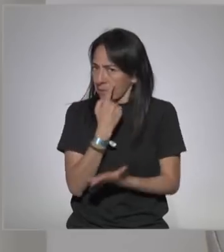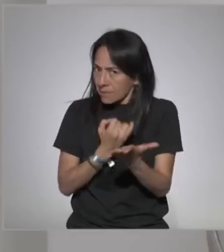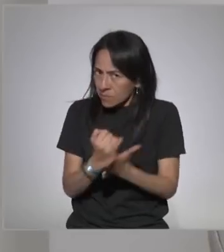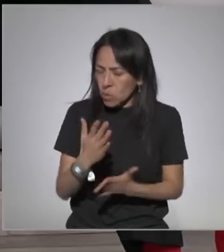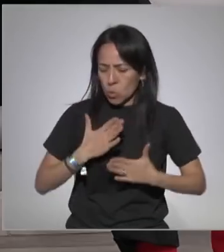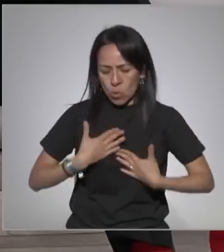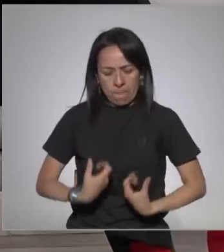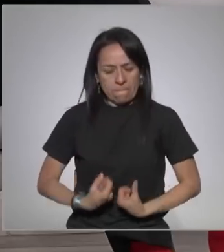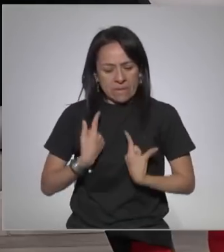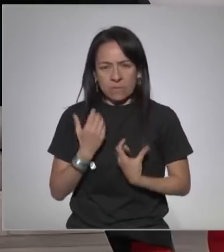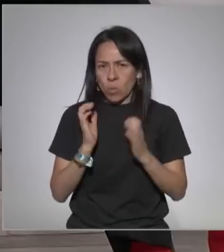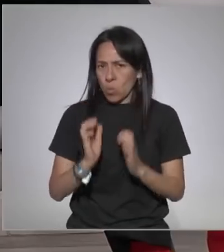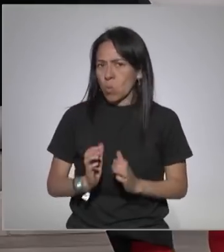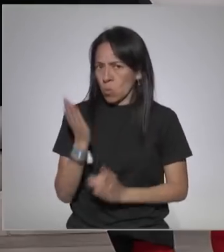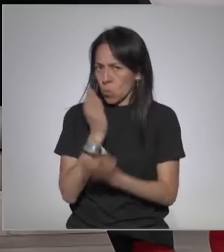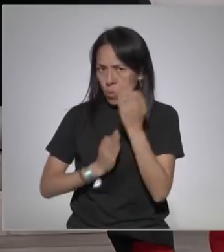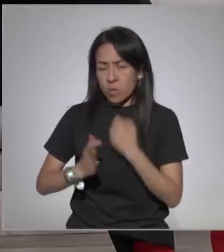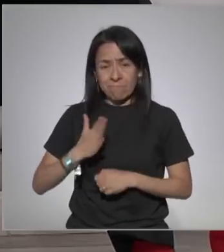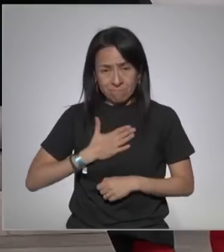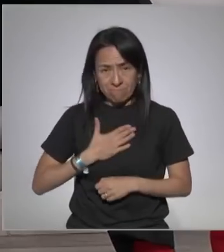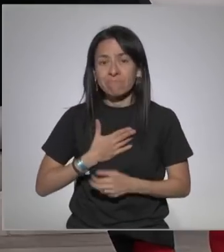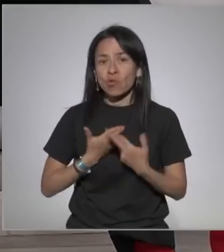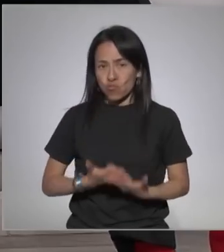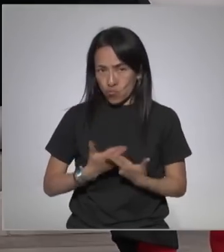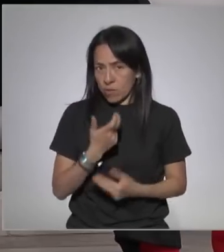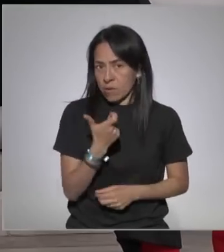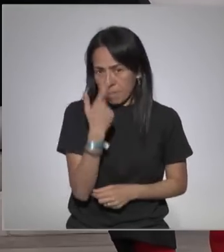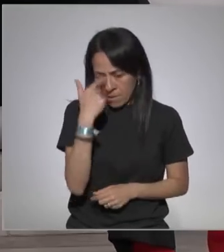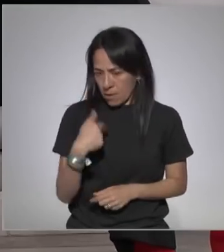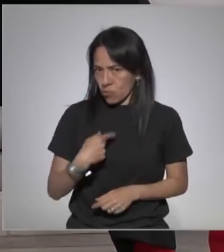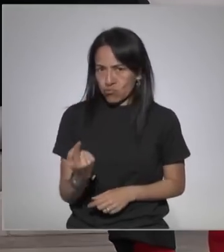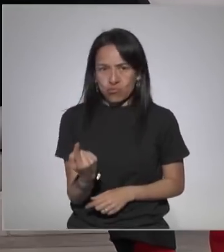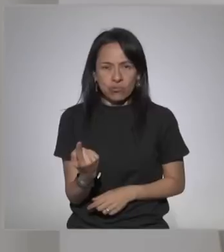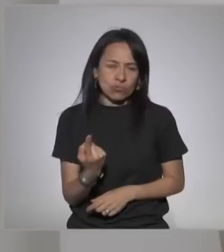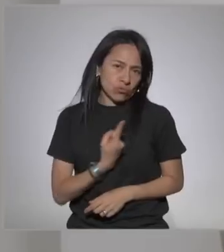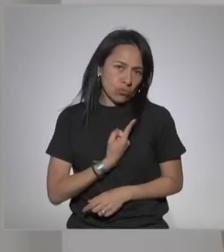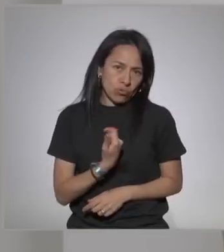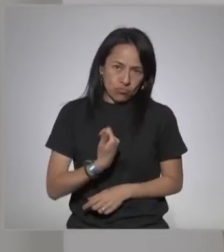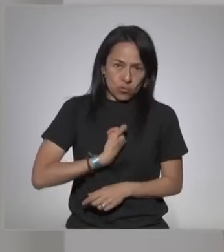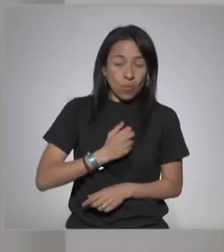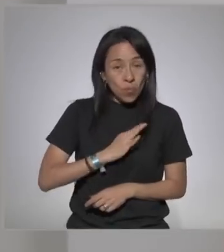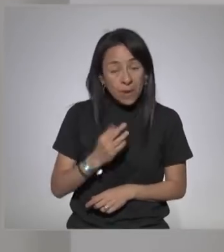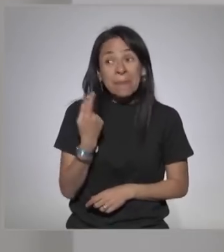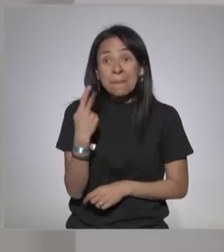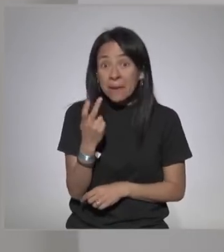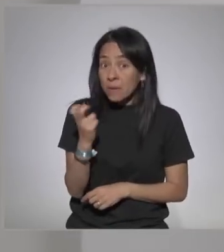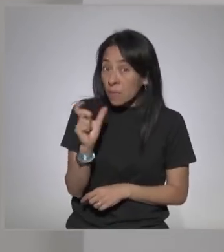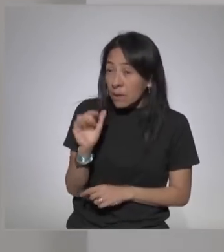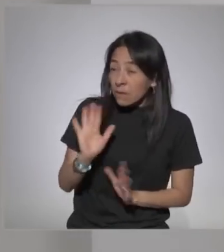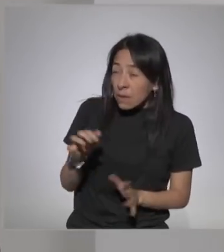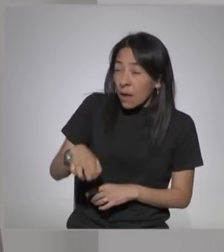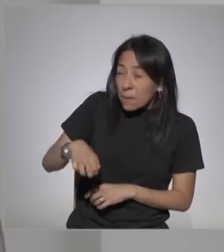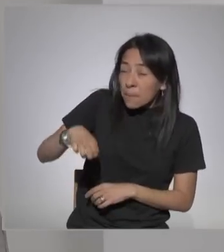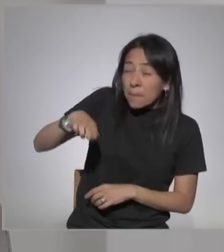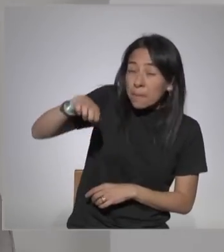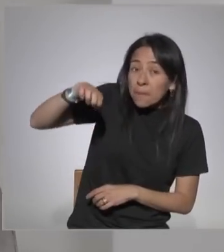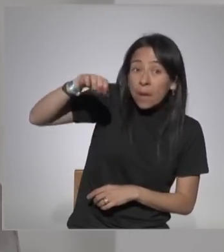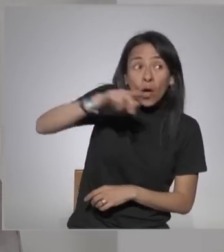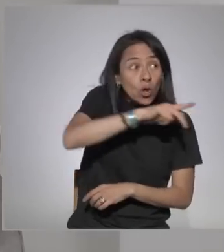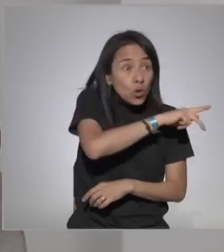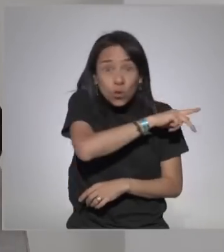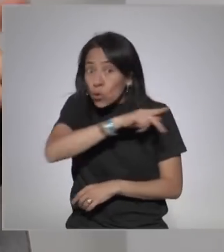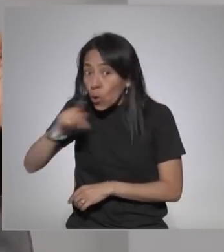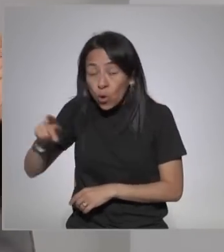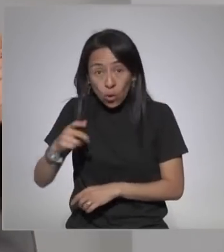capacidad económica para poder subsistir. No necesariamente todos, cuando llegan a esta edad, que es también un constructo